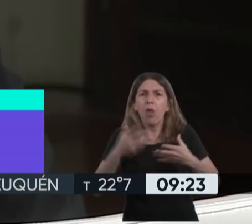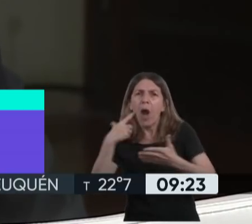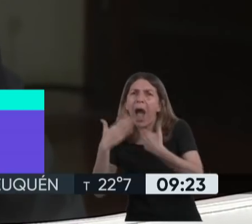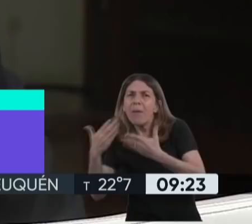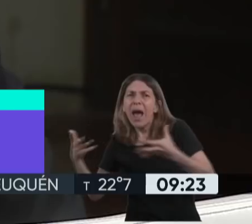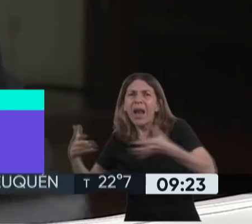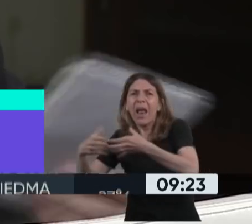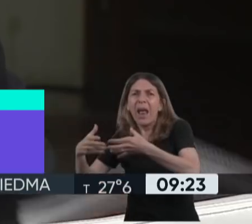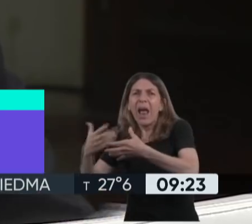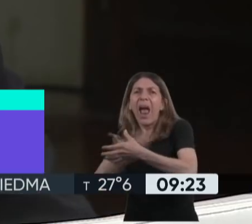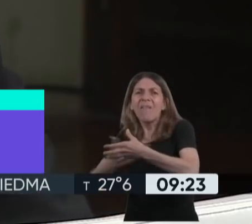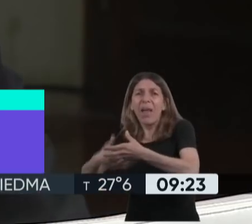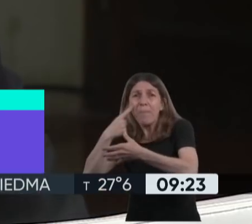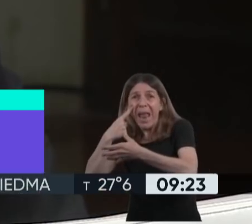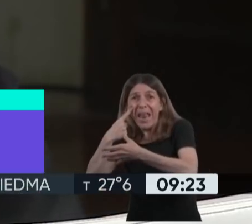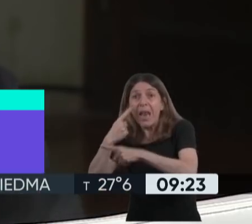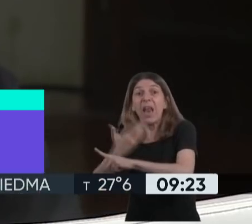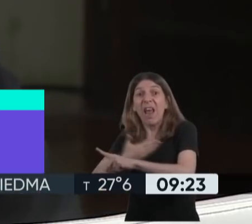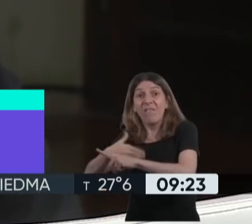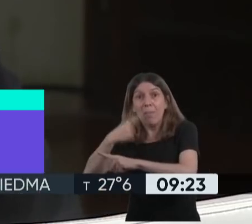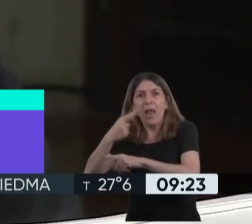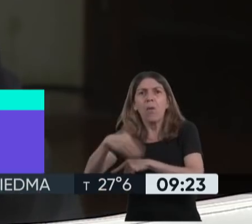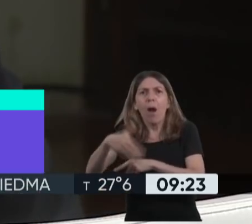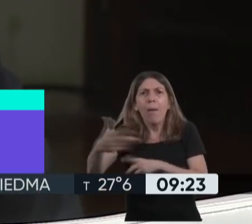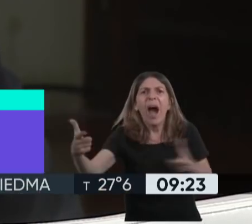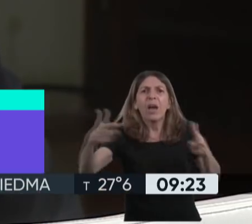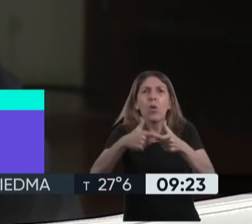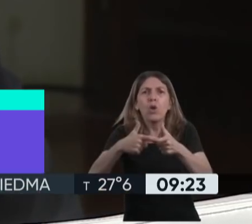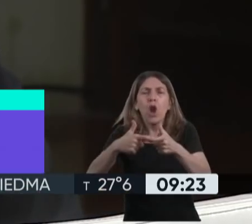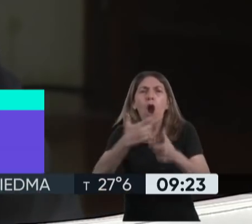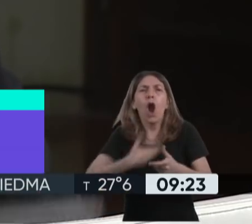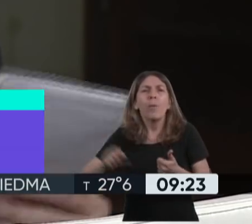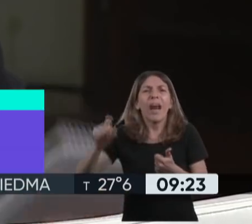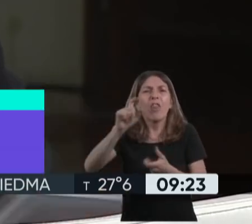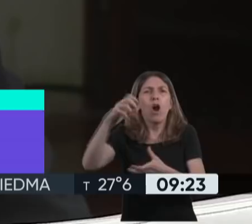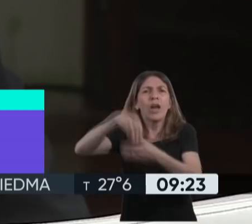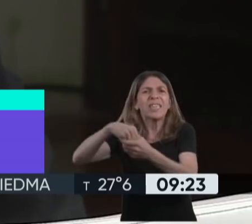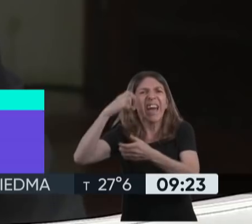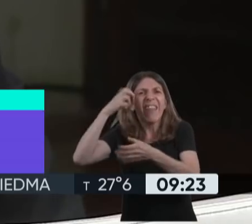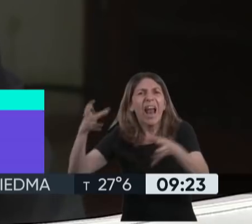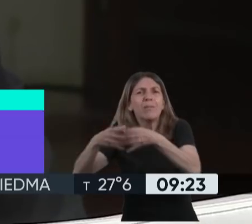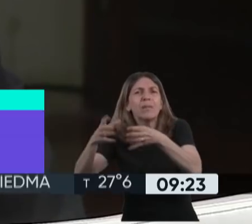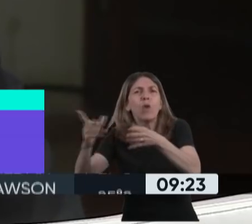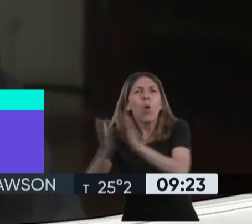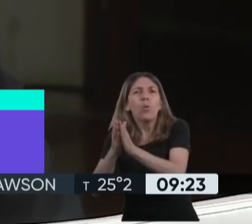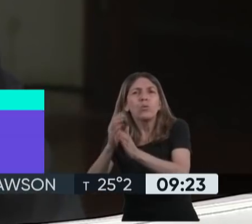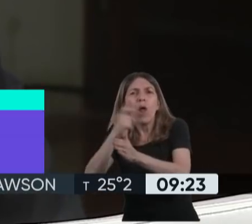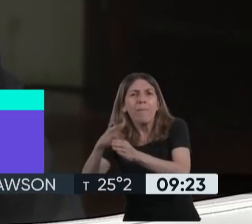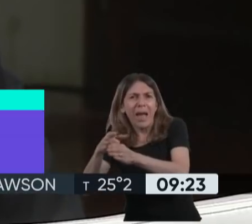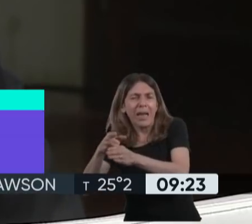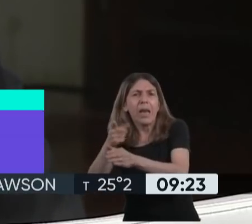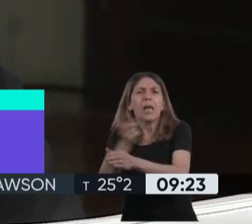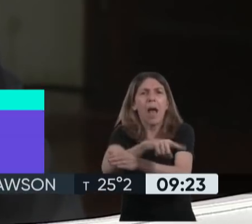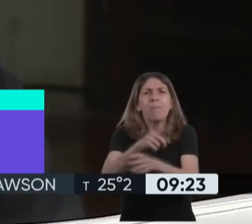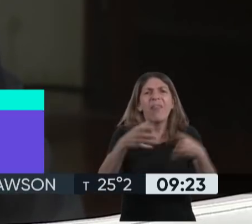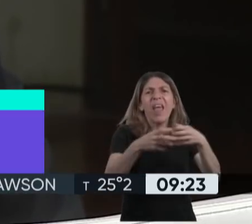Monetario Internacional, y que va a haber próximas reuniones con gobernadores radicales de Juntos por el Cambio, con empresarios y sindicalistas, como dijo